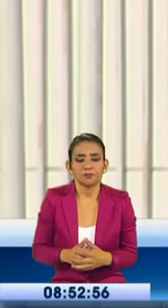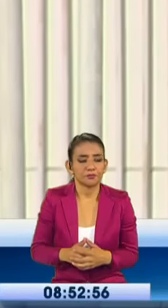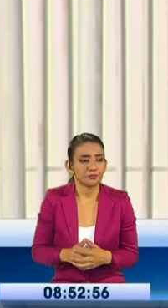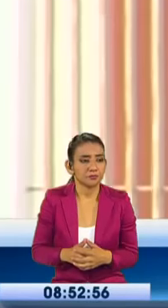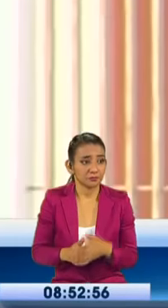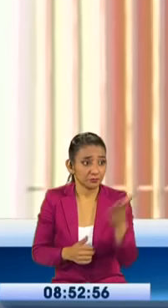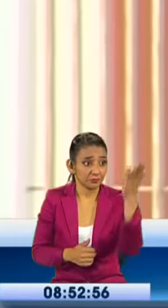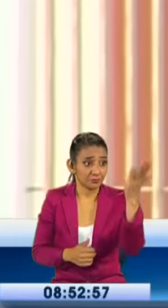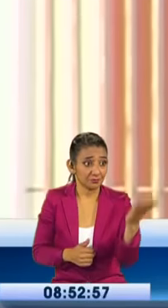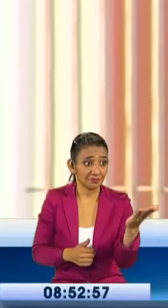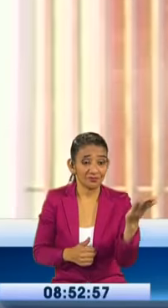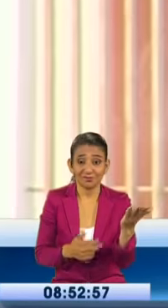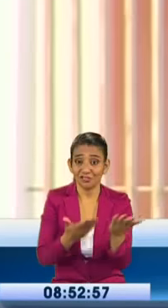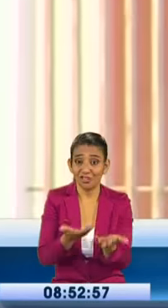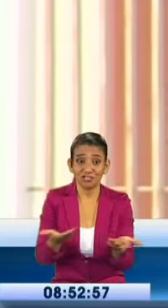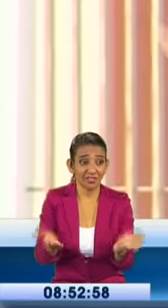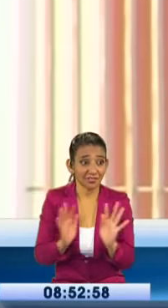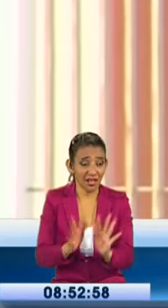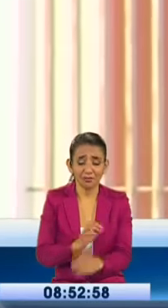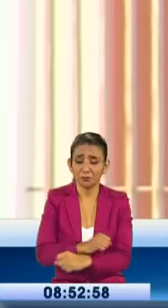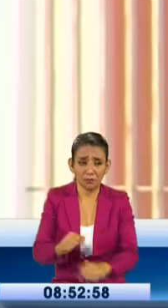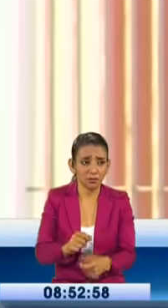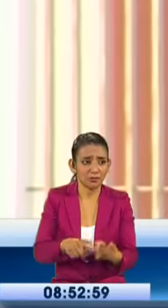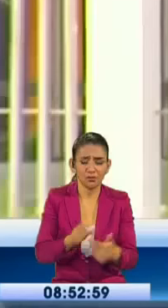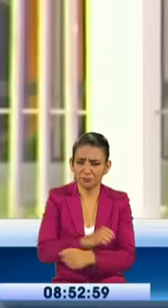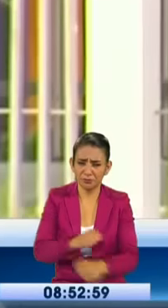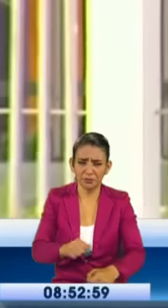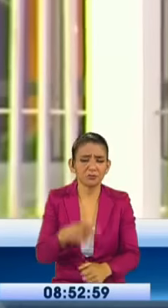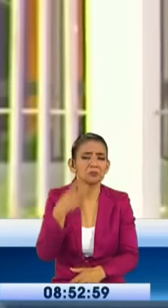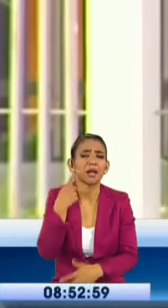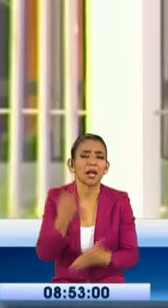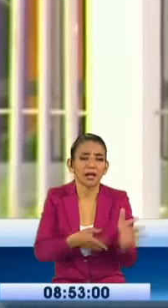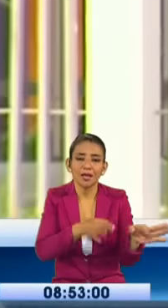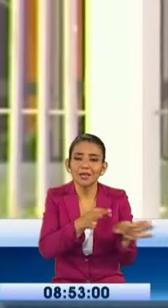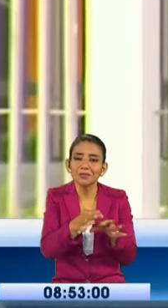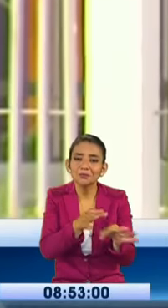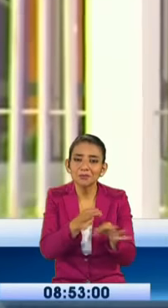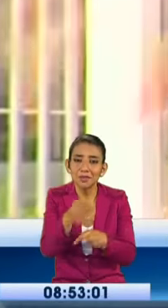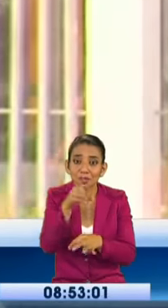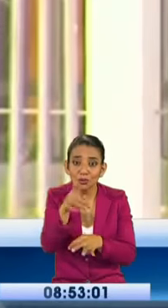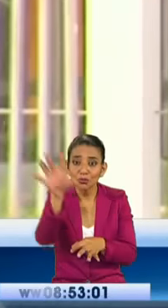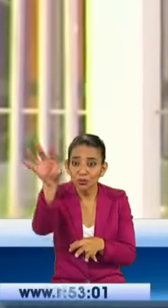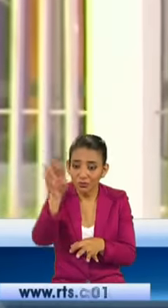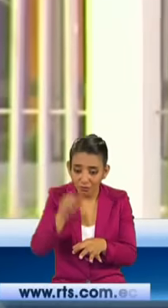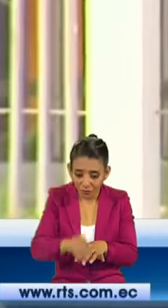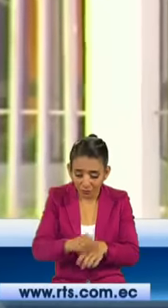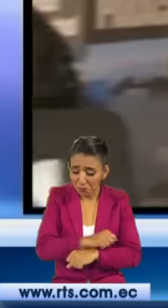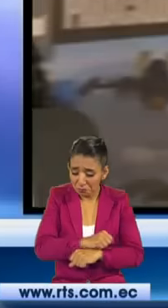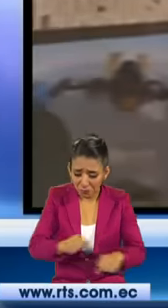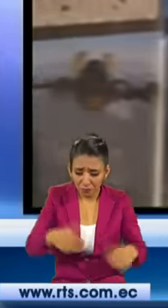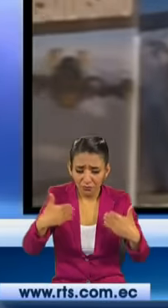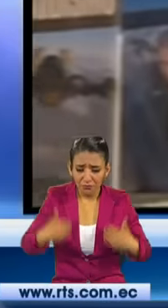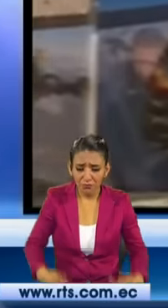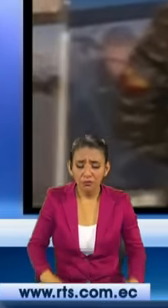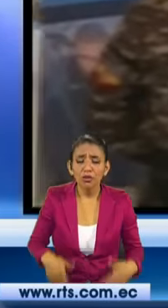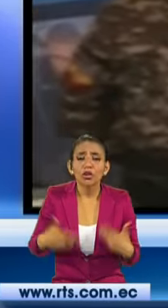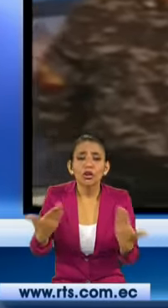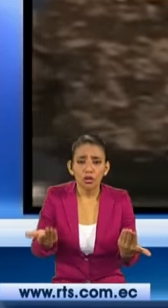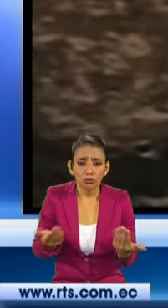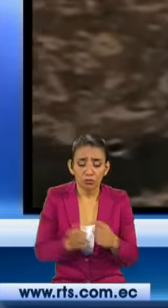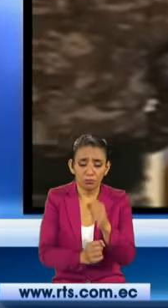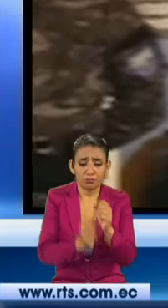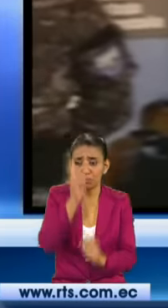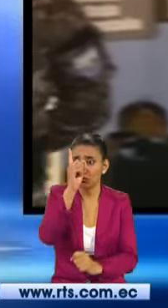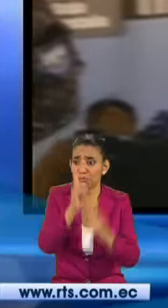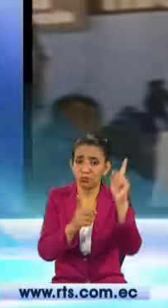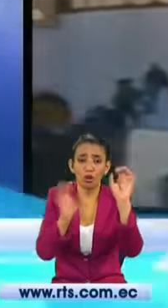Explotaron varios implementos cotidianos para explicar el daño que los explosivos pueden causar en nuestro cuerpo. Con camaretas descombustibles,